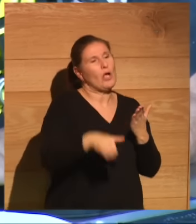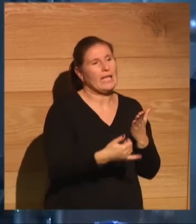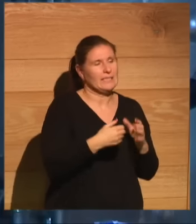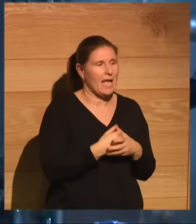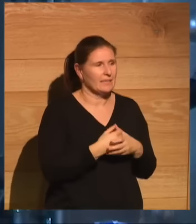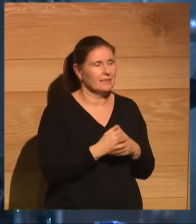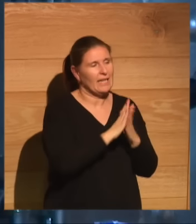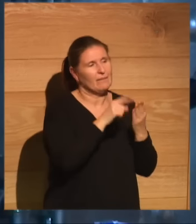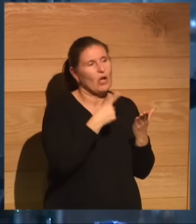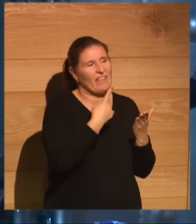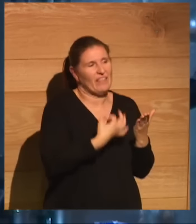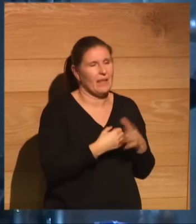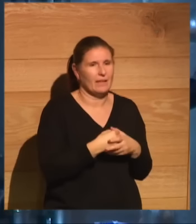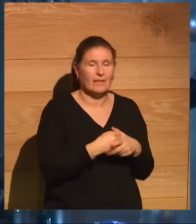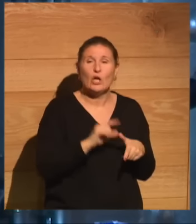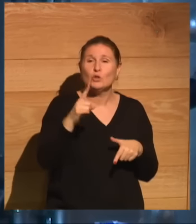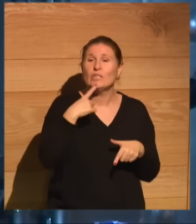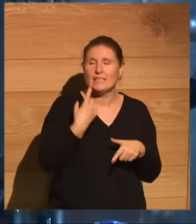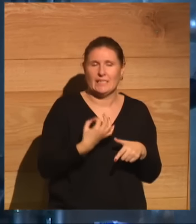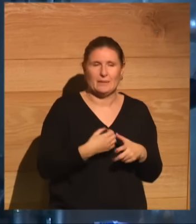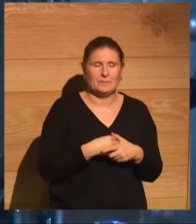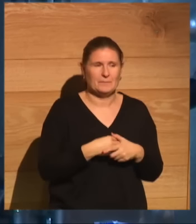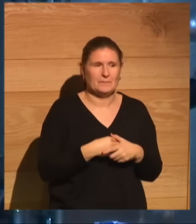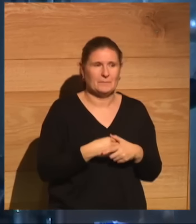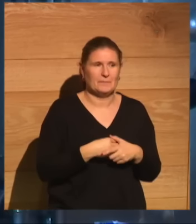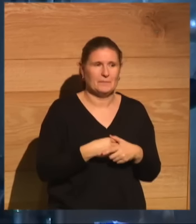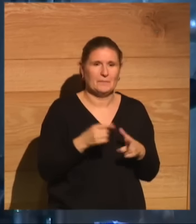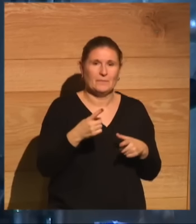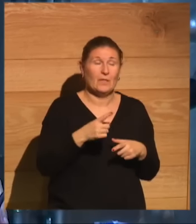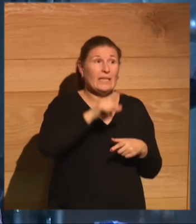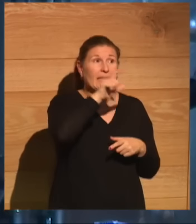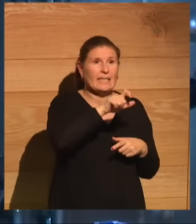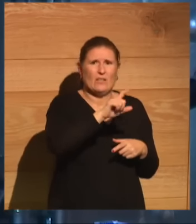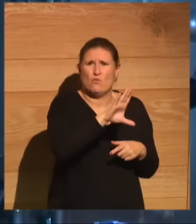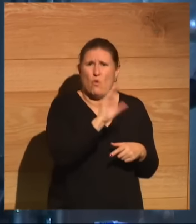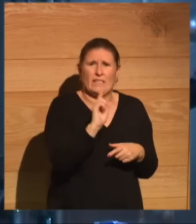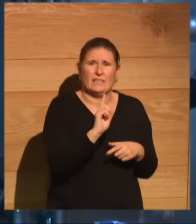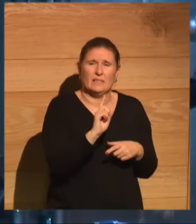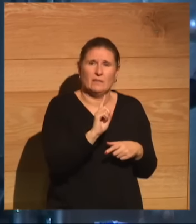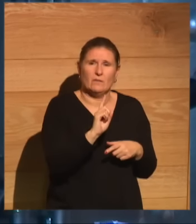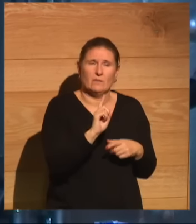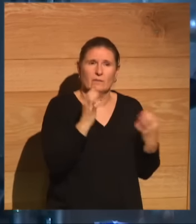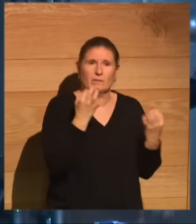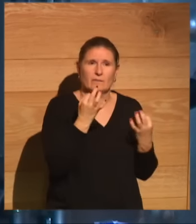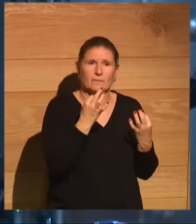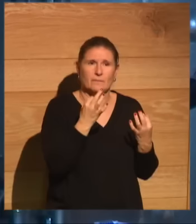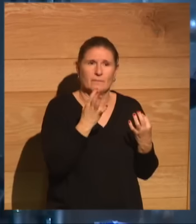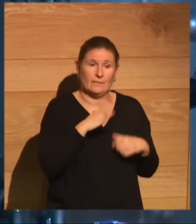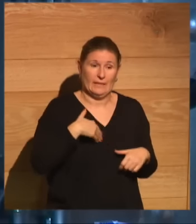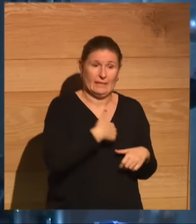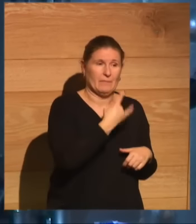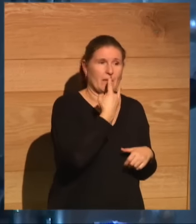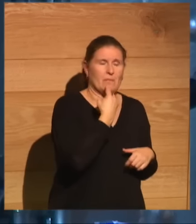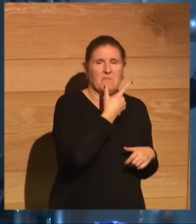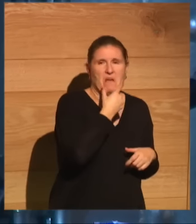Juan? Lo que dijiste fue... lo que no ha entendido nadie nunca es que no interpretar a Batman es muy